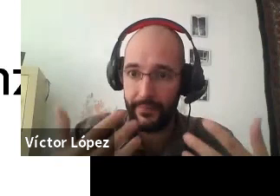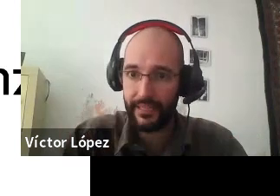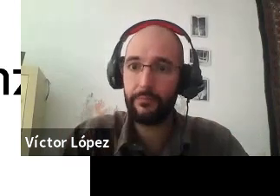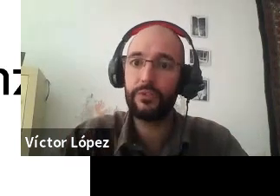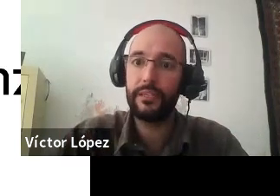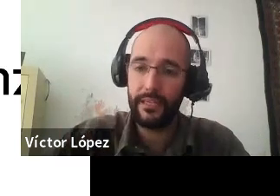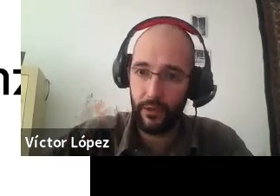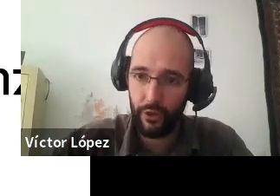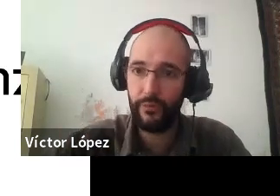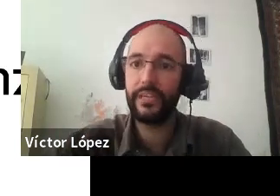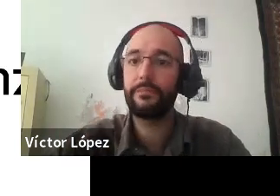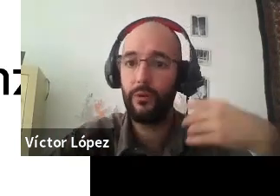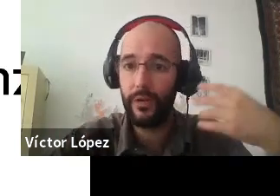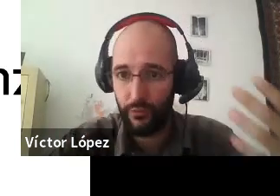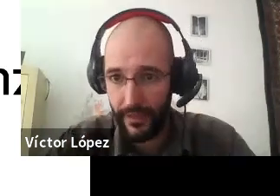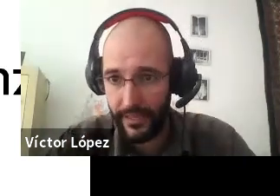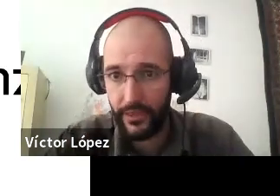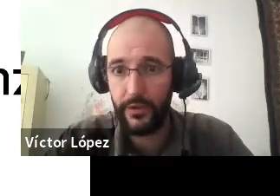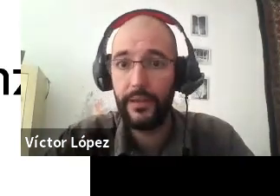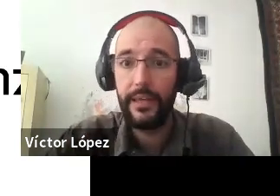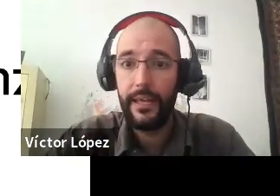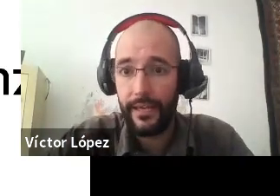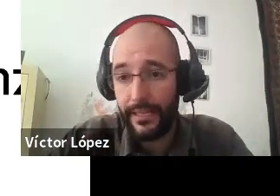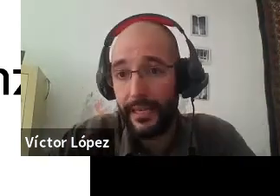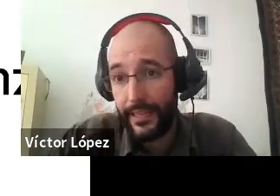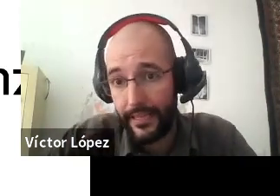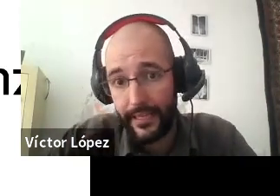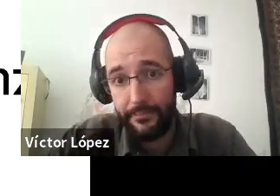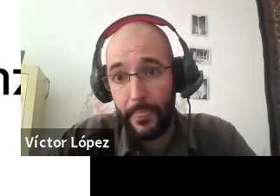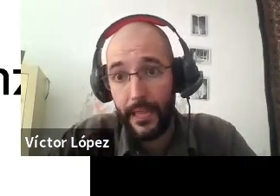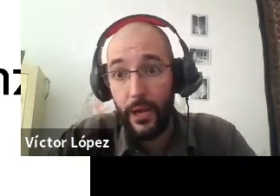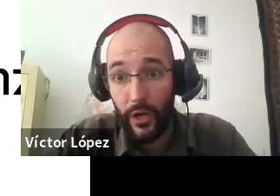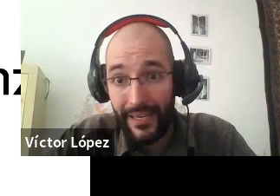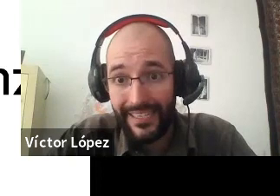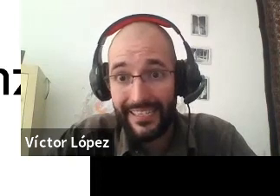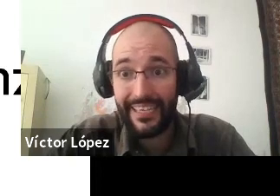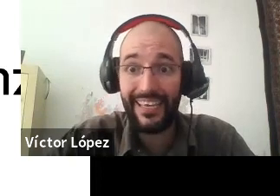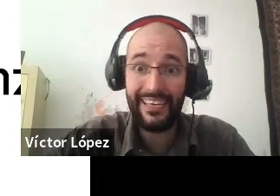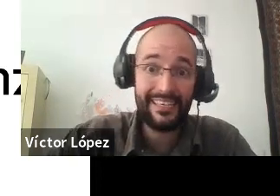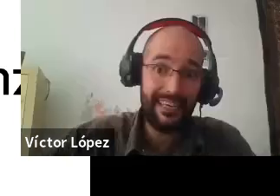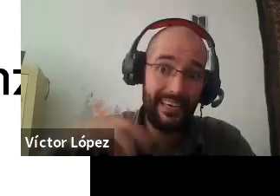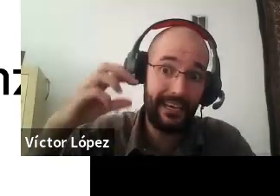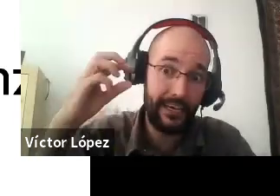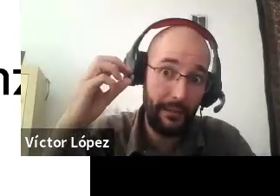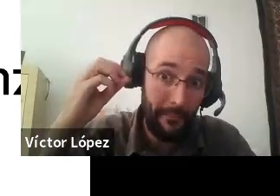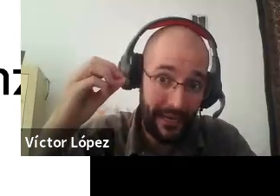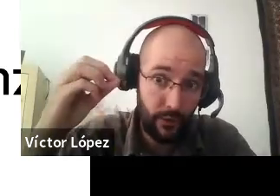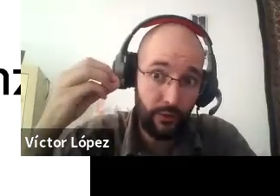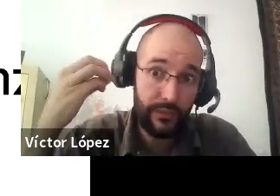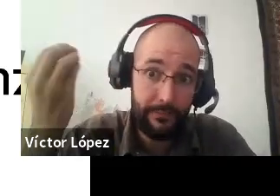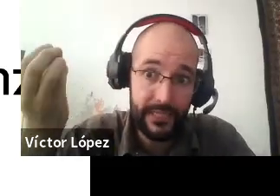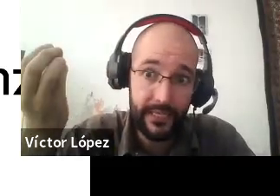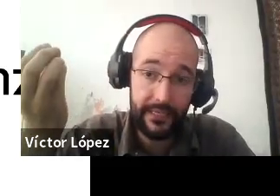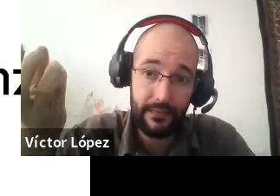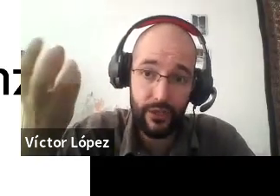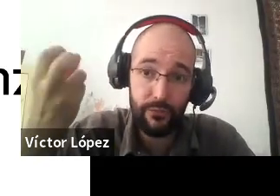para incrementar, pues, el interés de los jóvenes, mejorar su capacitación, etcétera, etcétera. Lo que pasa es que en este marco